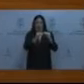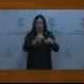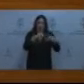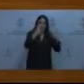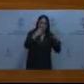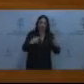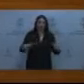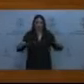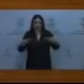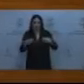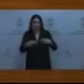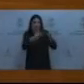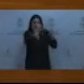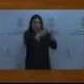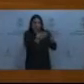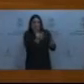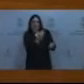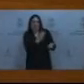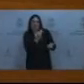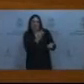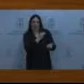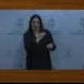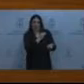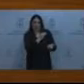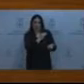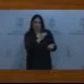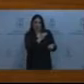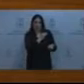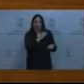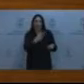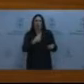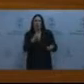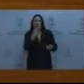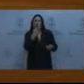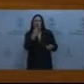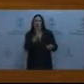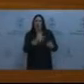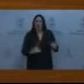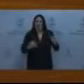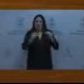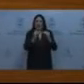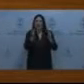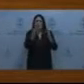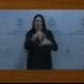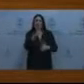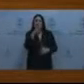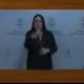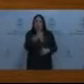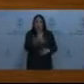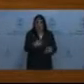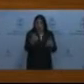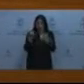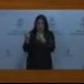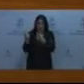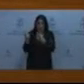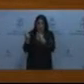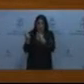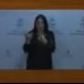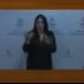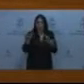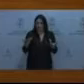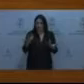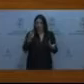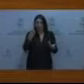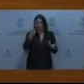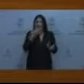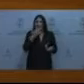me preguntaba, que por qué yo afirmaba que no existe esa igualdad entre los alumnos. Hombre, cuando se tiene